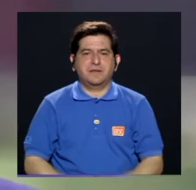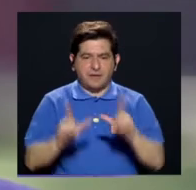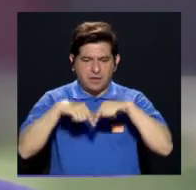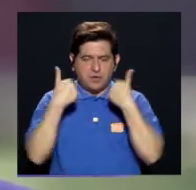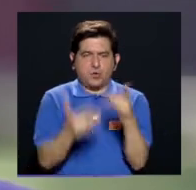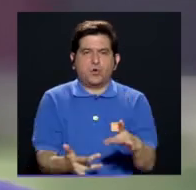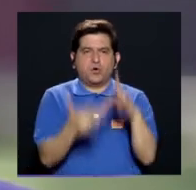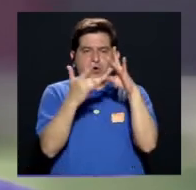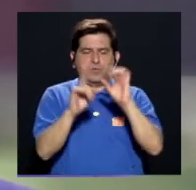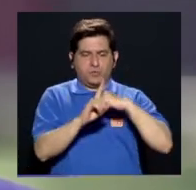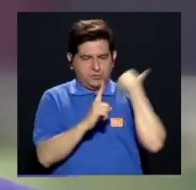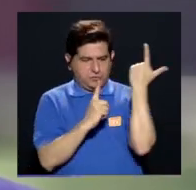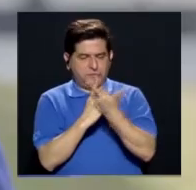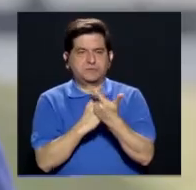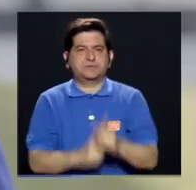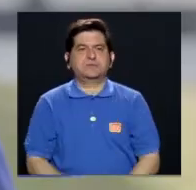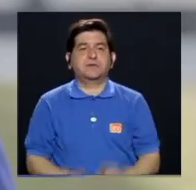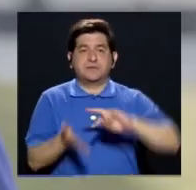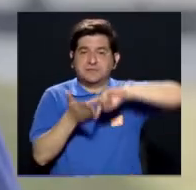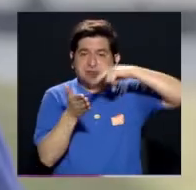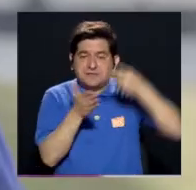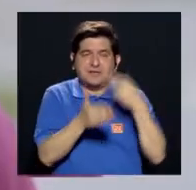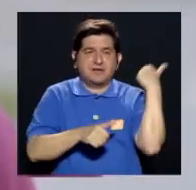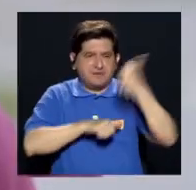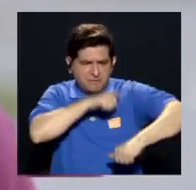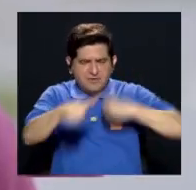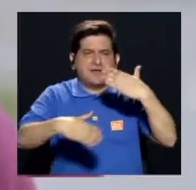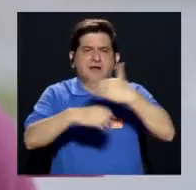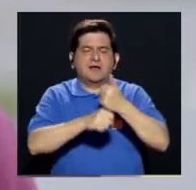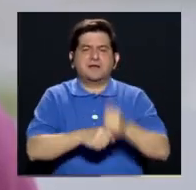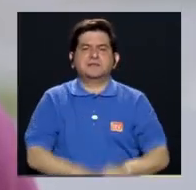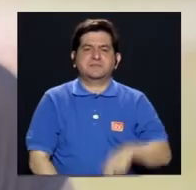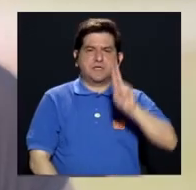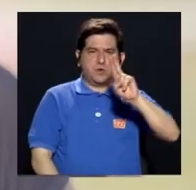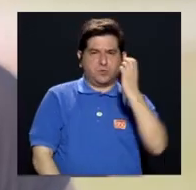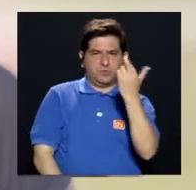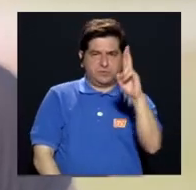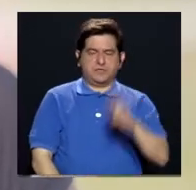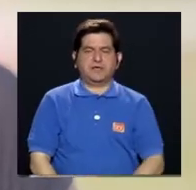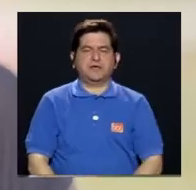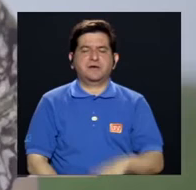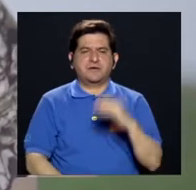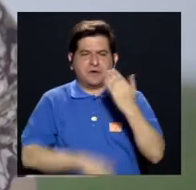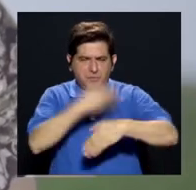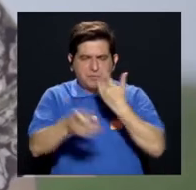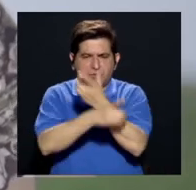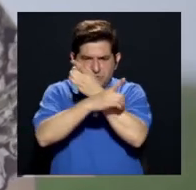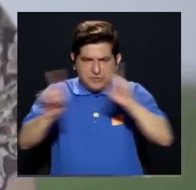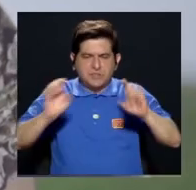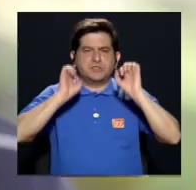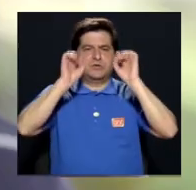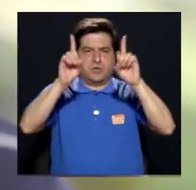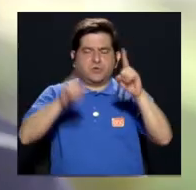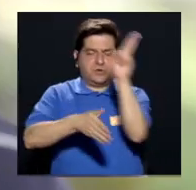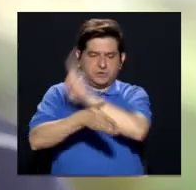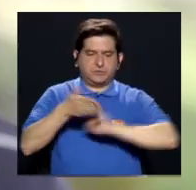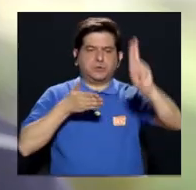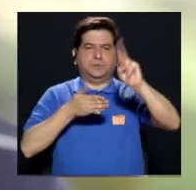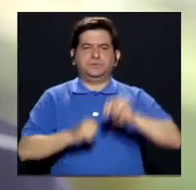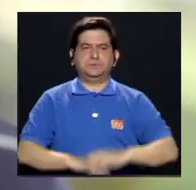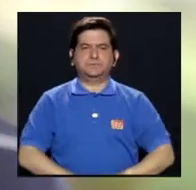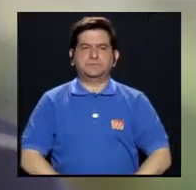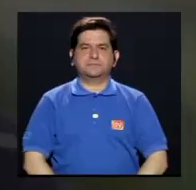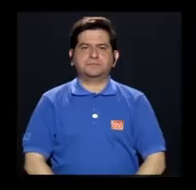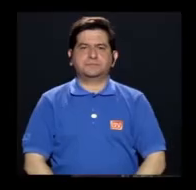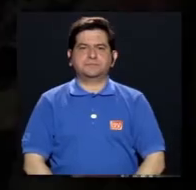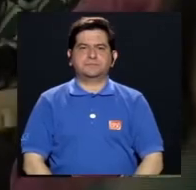sector especial de la sociedad y representa el esfuerzo que realiza la universidad por la democratización de la educación superior.